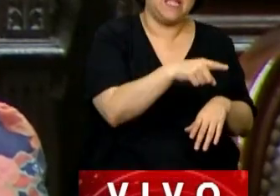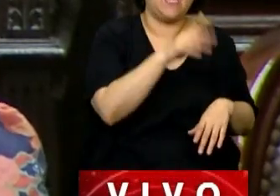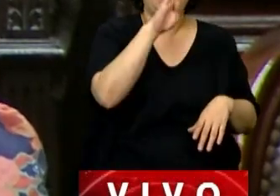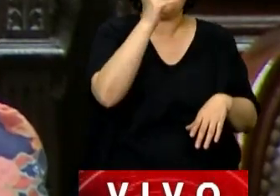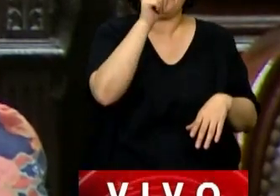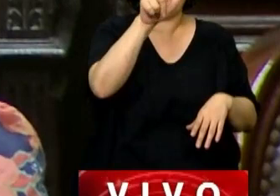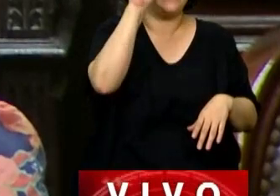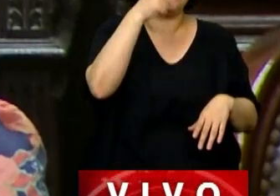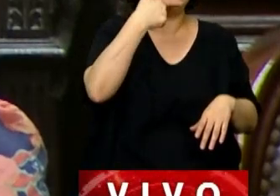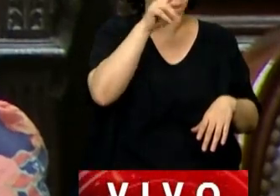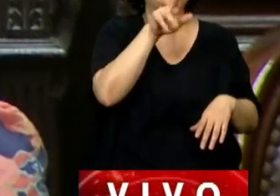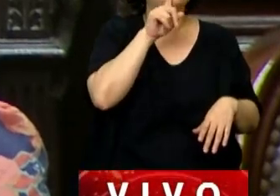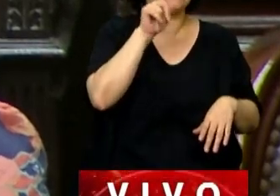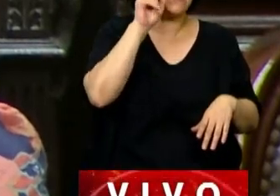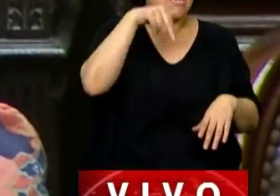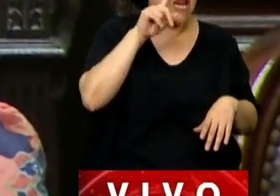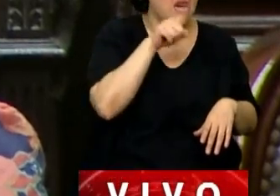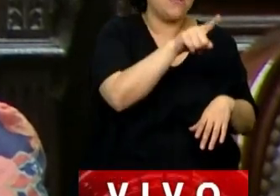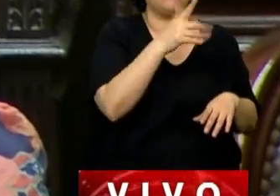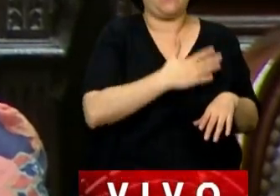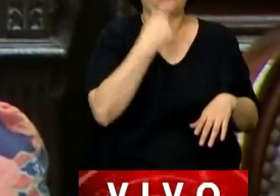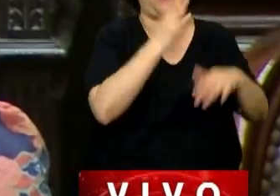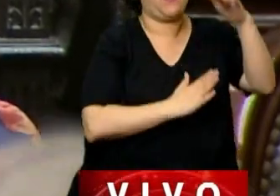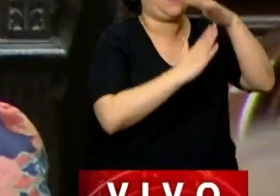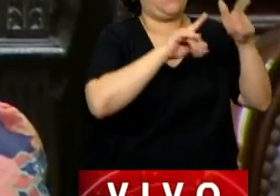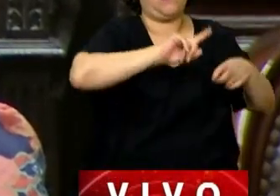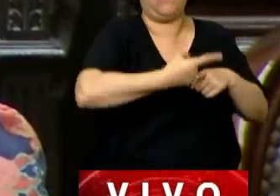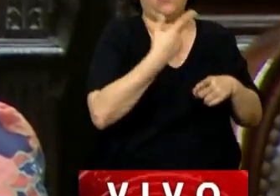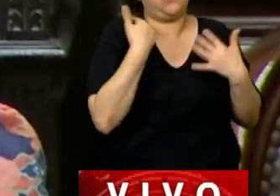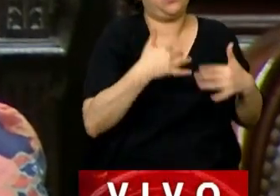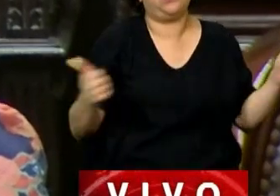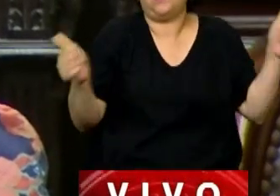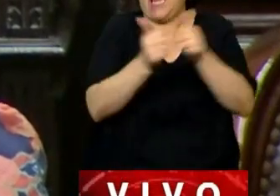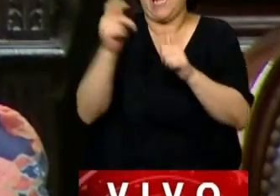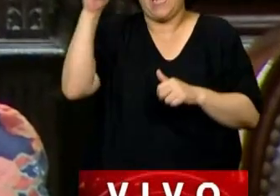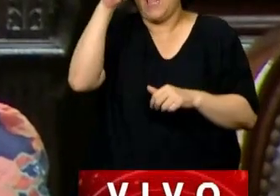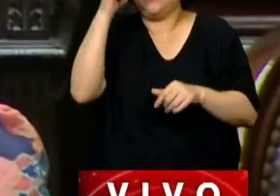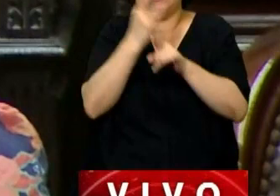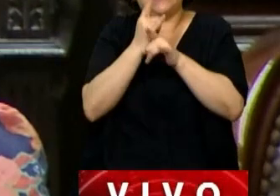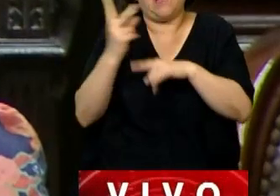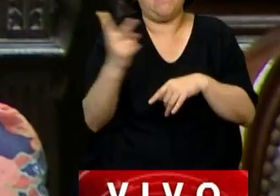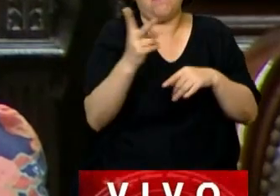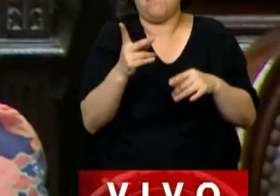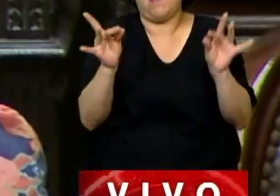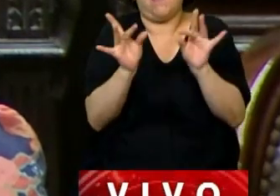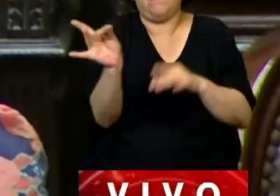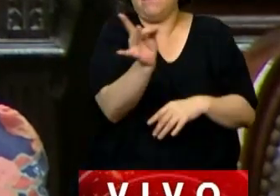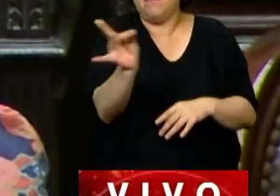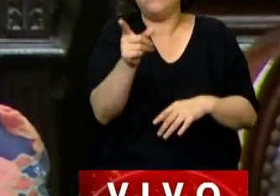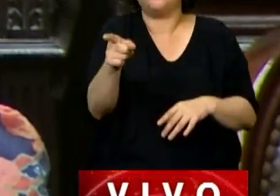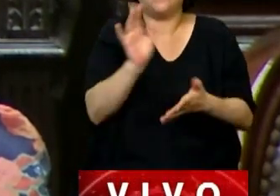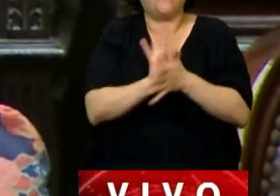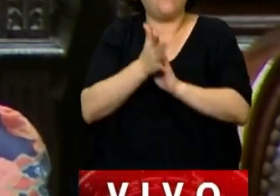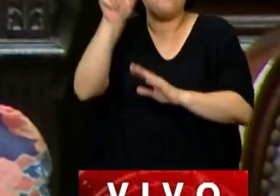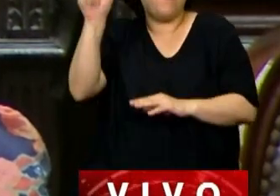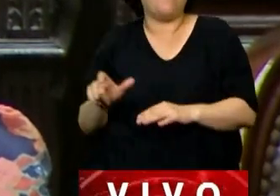sido grandes dirigentes políticos y que han sabido acompañarlo a Néstor y que han puesto la fe y la voluntad en ese flaco que